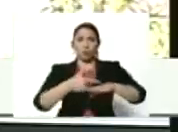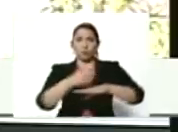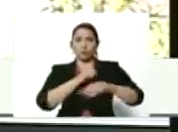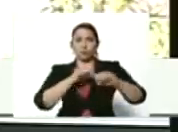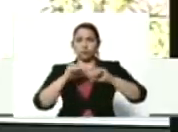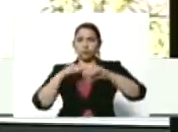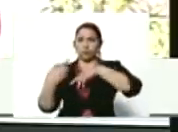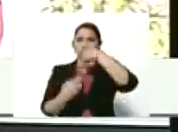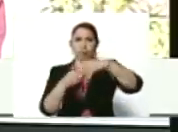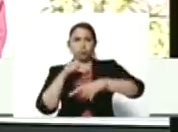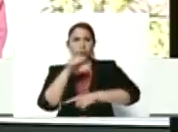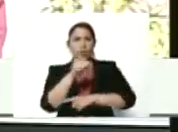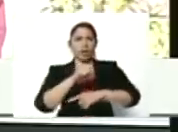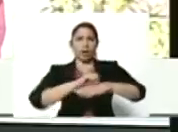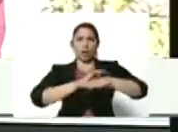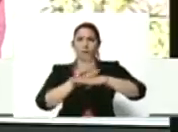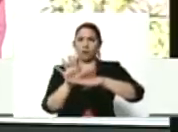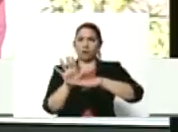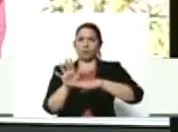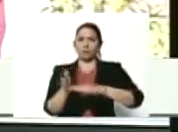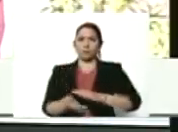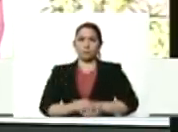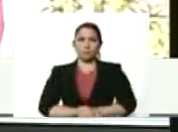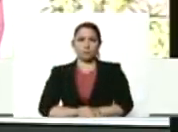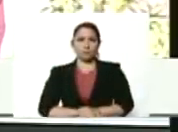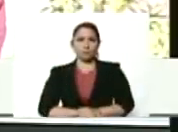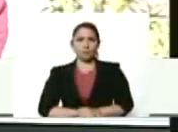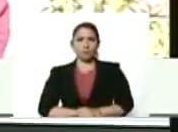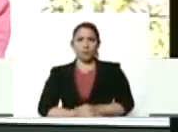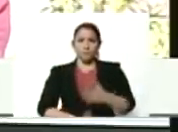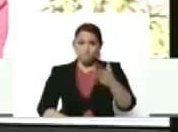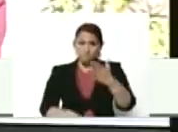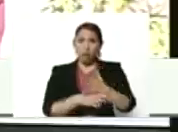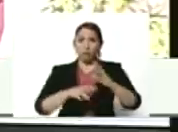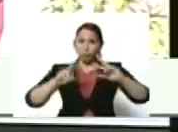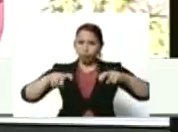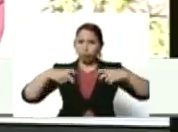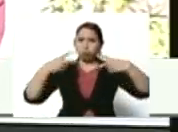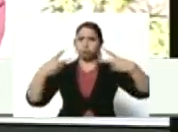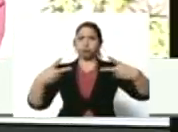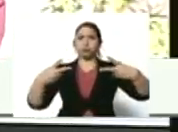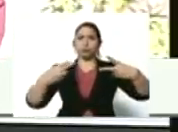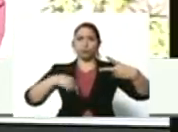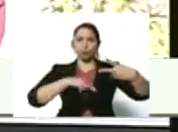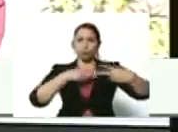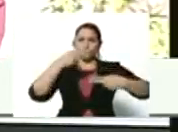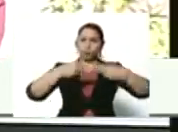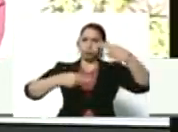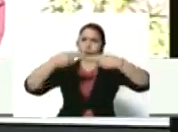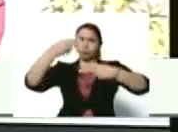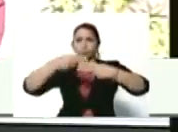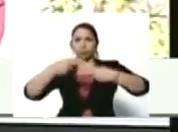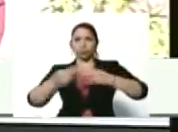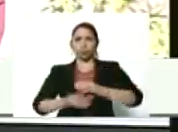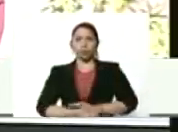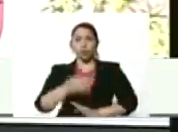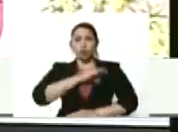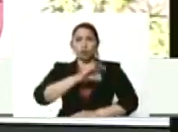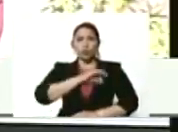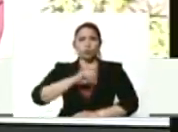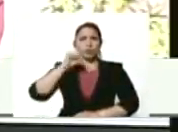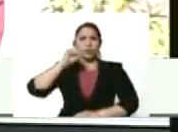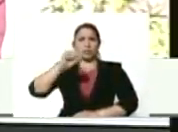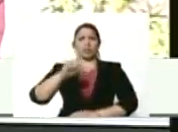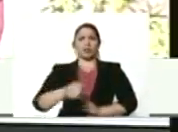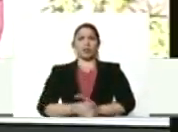movimientos revolucionarios del ALBA, que vamos a la vanguardia, que estamos construyendo el socialismo para